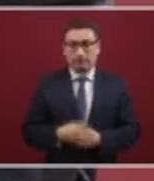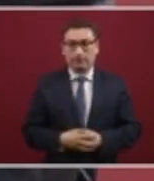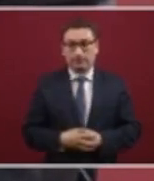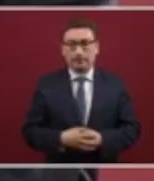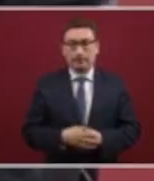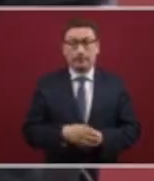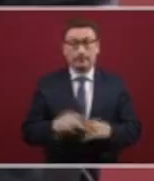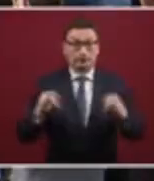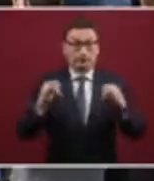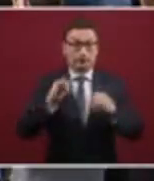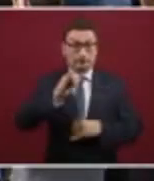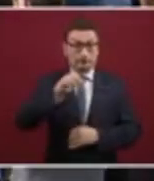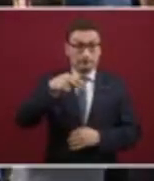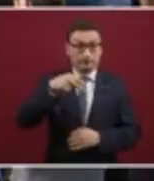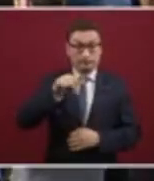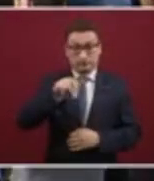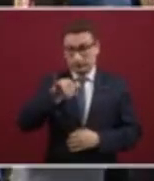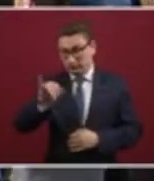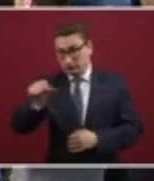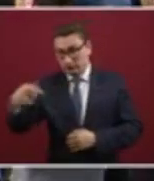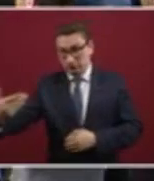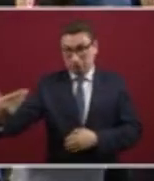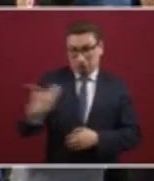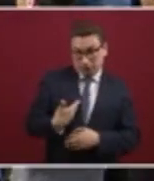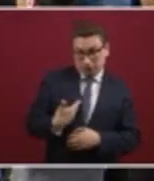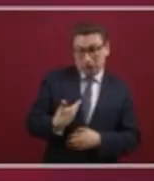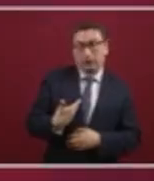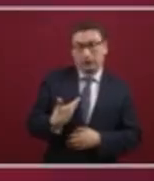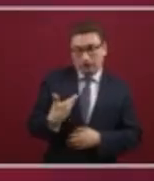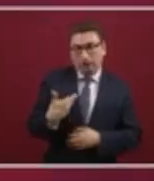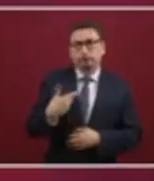el Instituto de la Transparencia nos pide